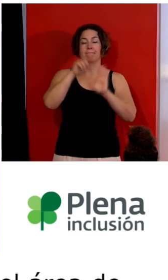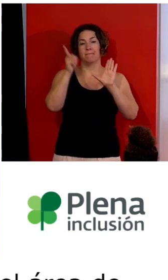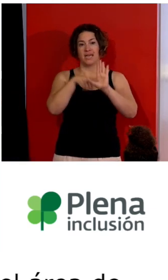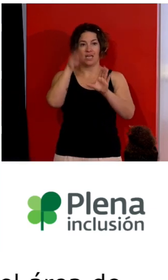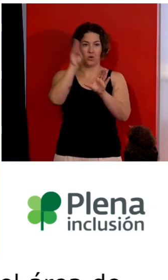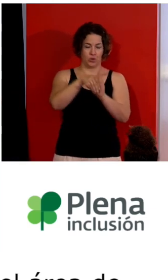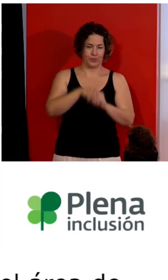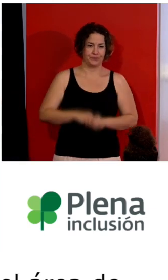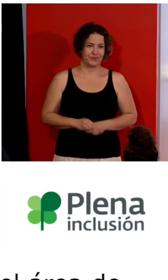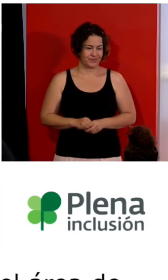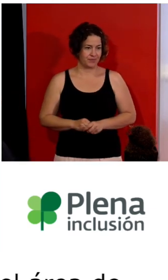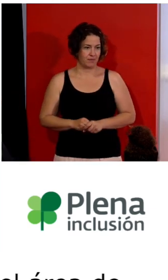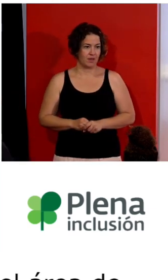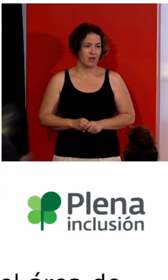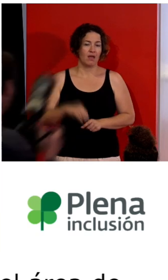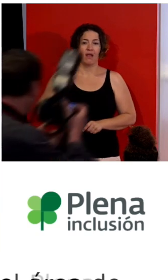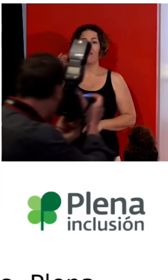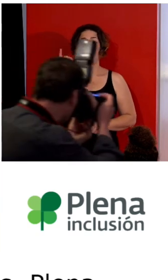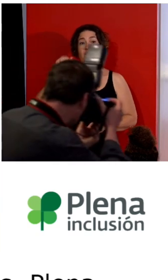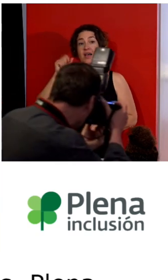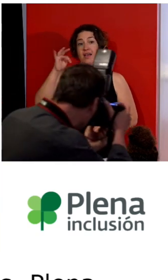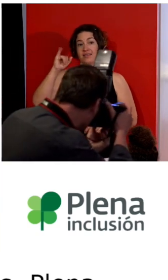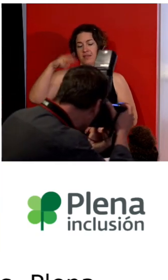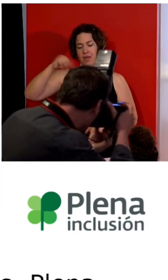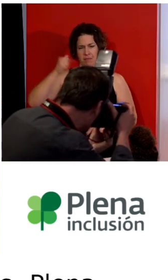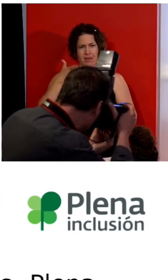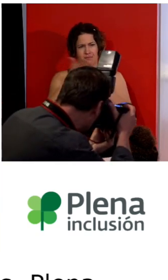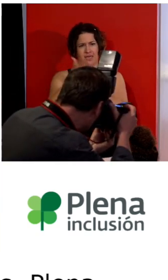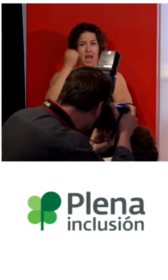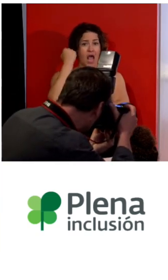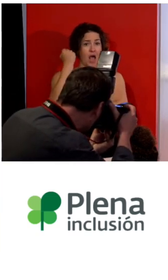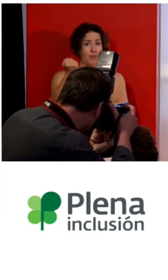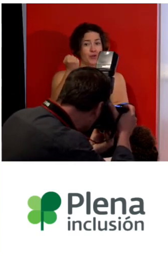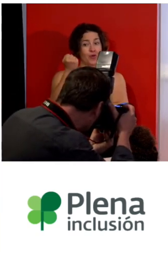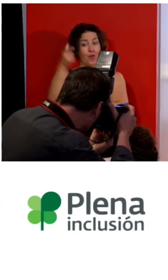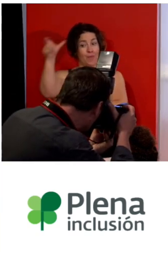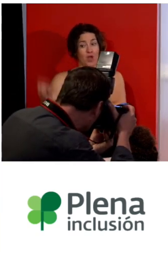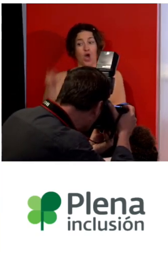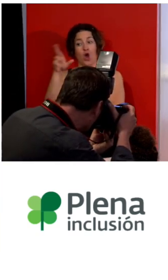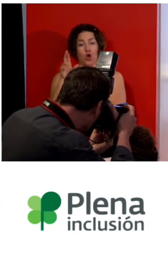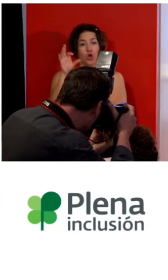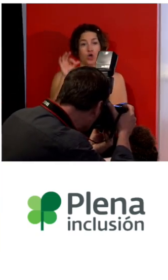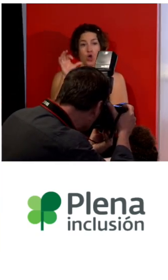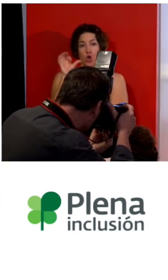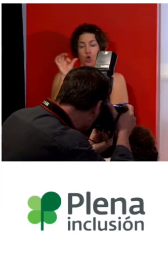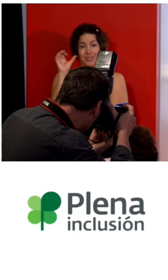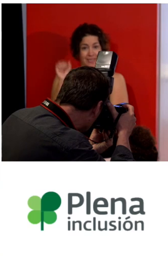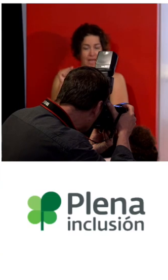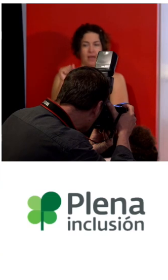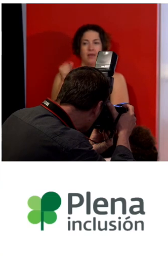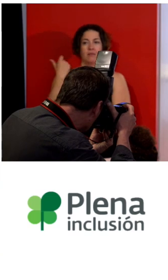Barros. Fátima nos explicará el apoyo que ha prestado a Rosa María Muñoz desde su